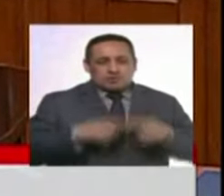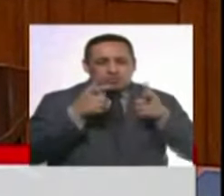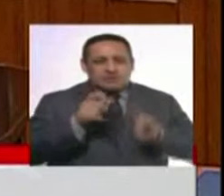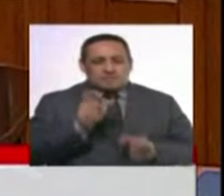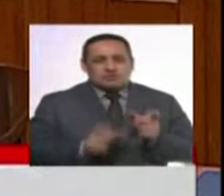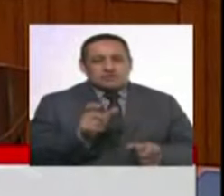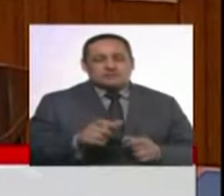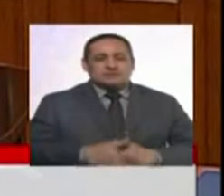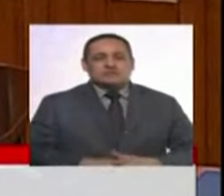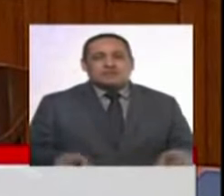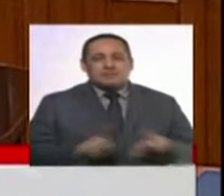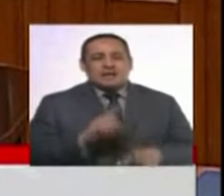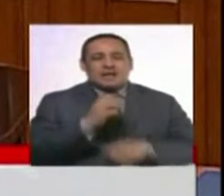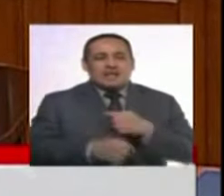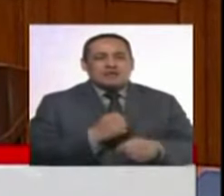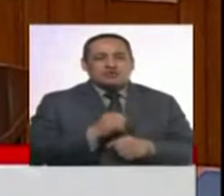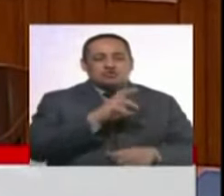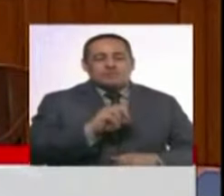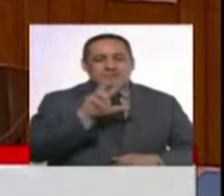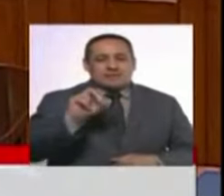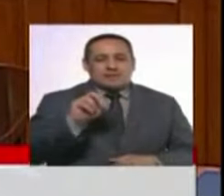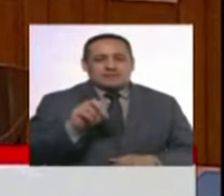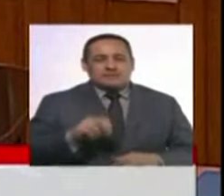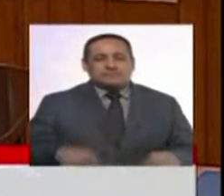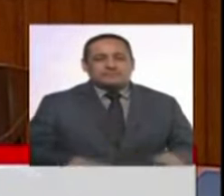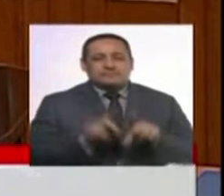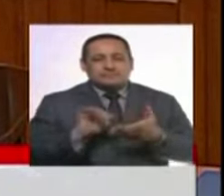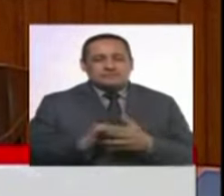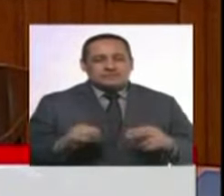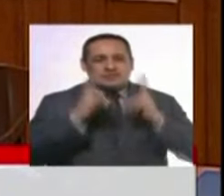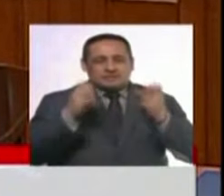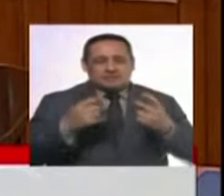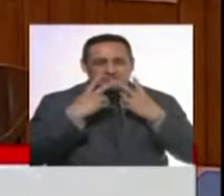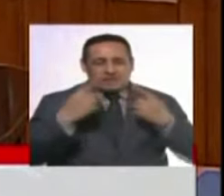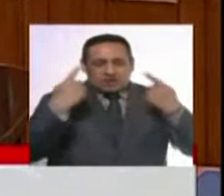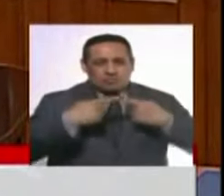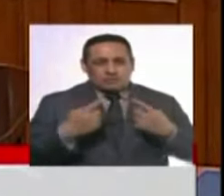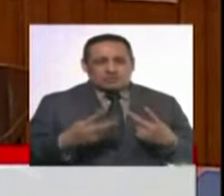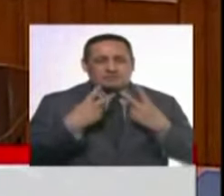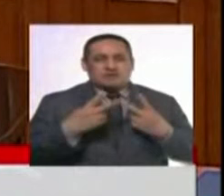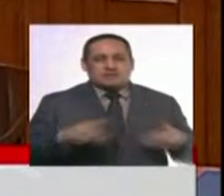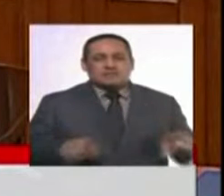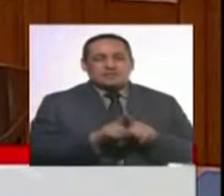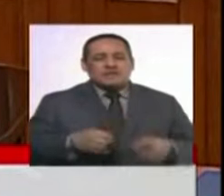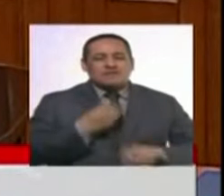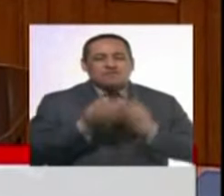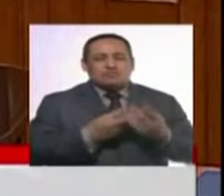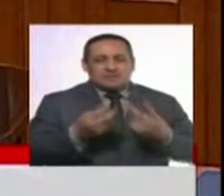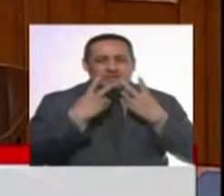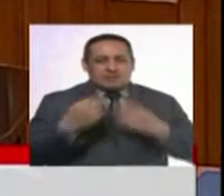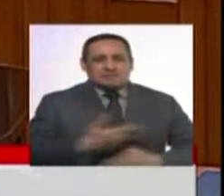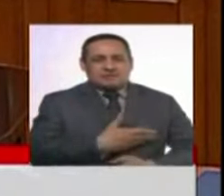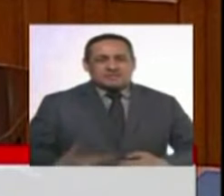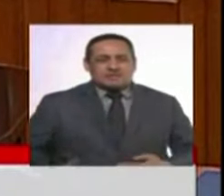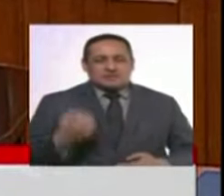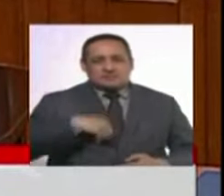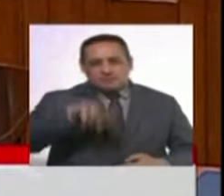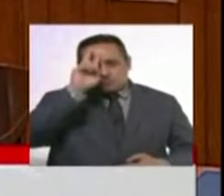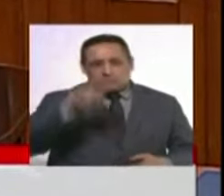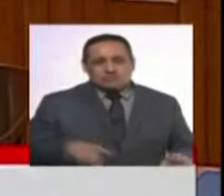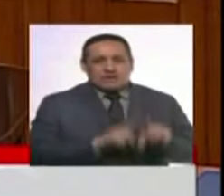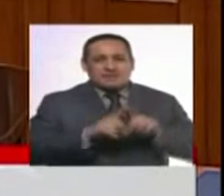Ciudadana al año 2030 en el marco dichas coordinaciones manifesté al Señor presenta la República